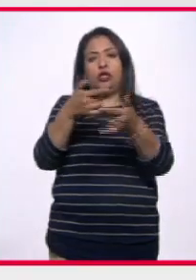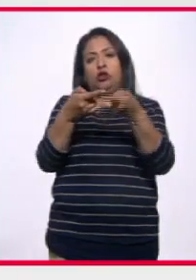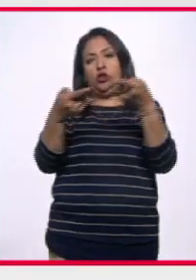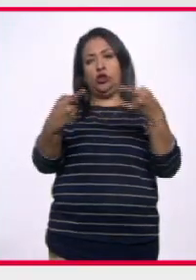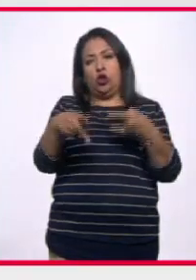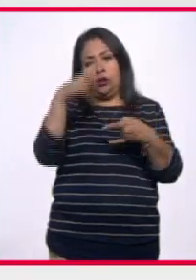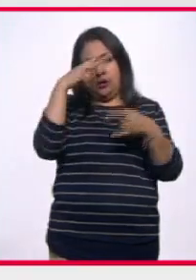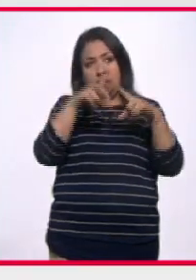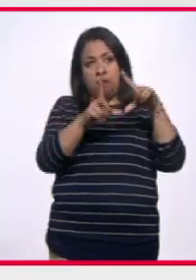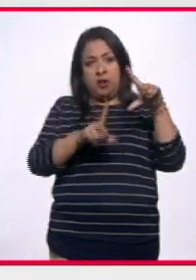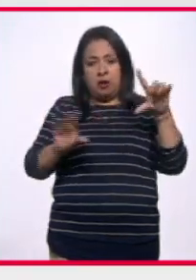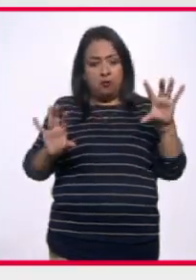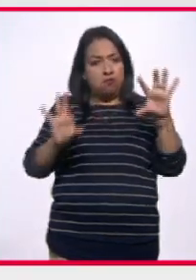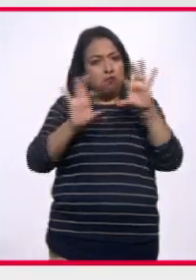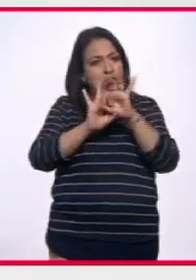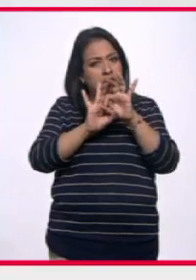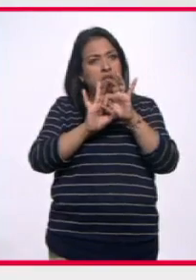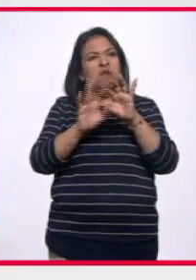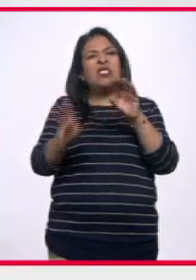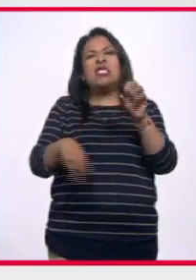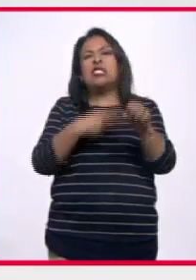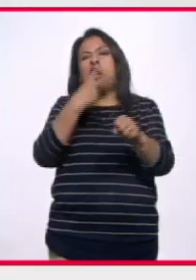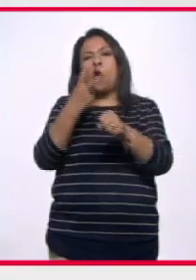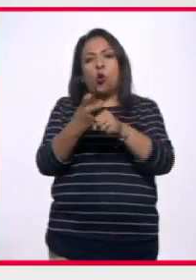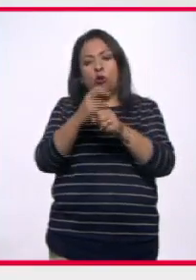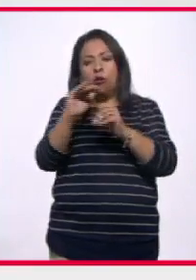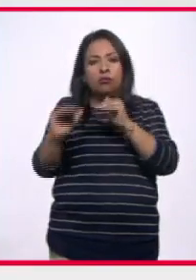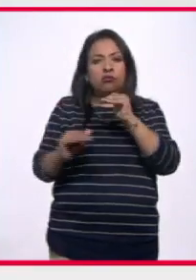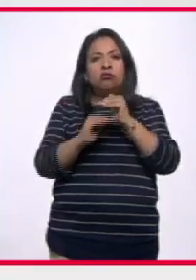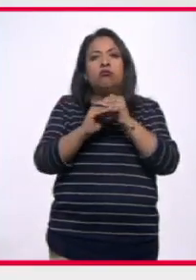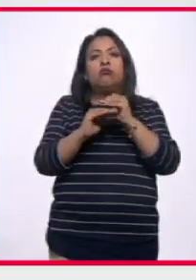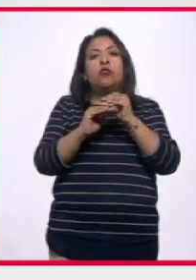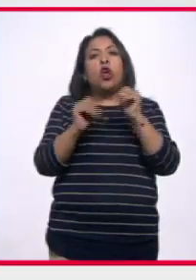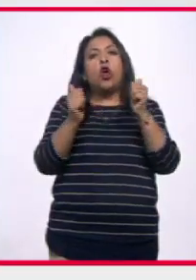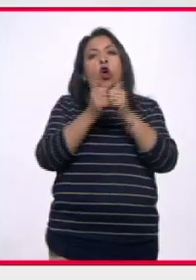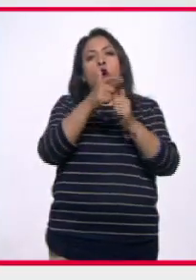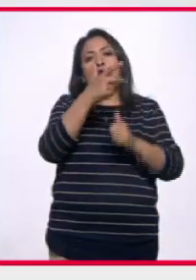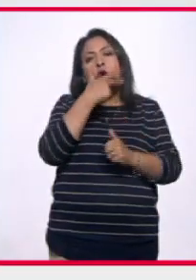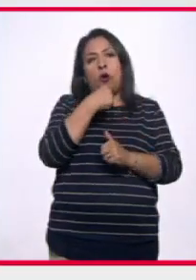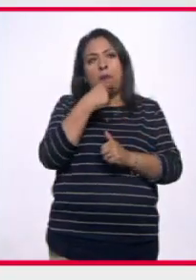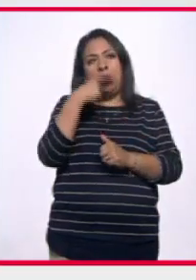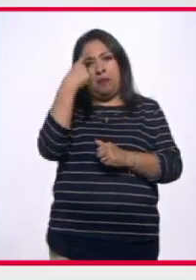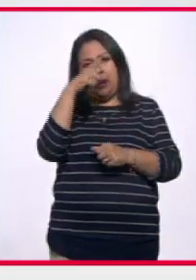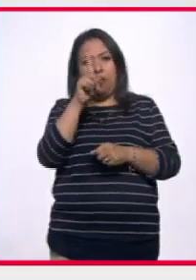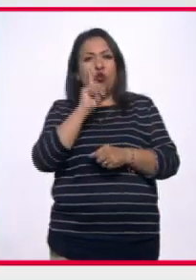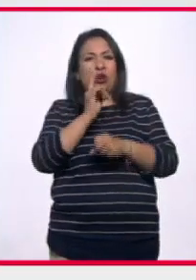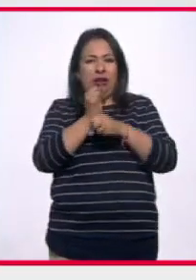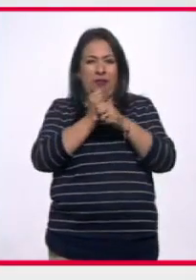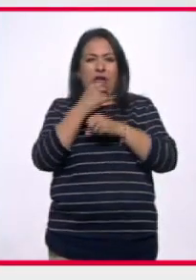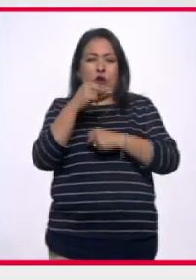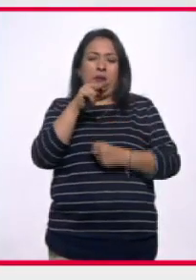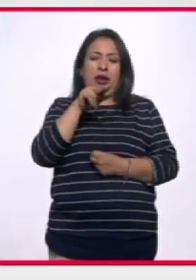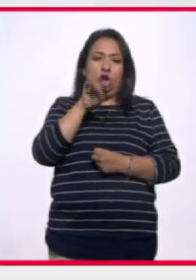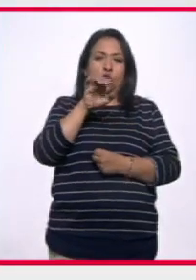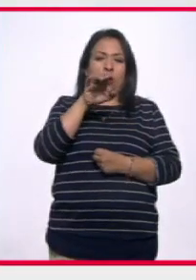nuestro país fue asociada de manera secundaria a otras figuras masculinas para el investigador a noemí juárez es importante